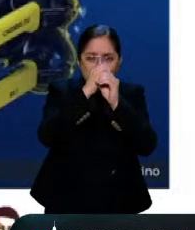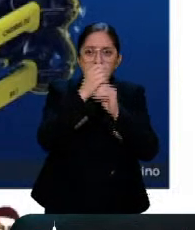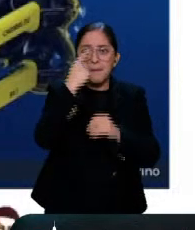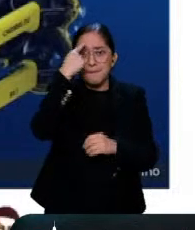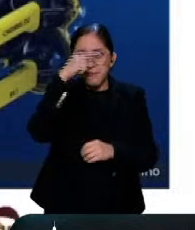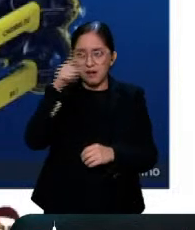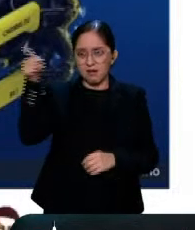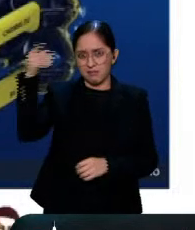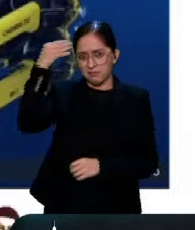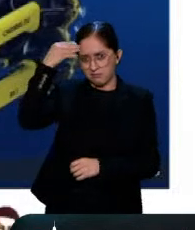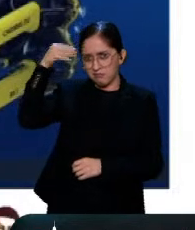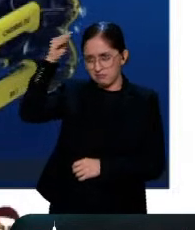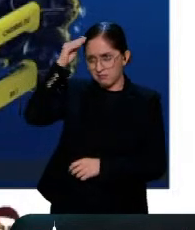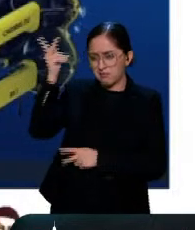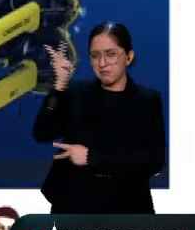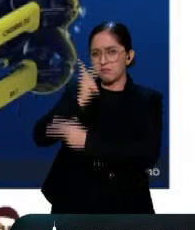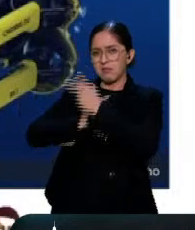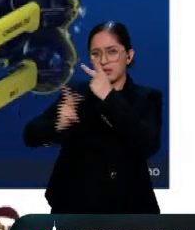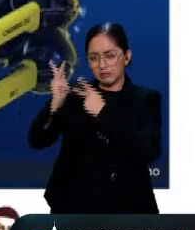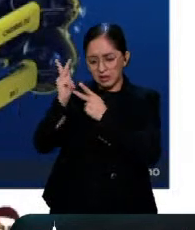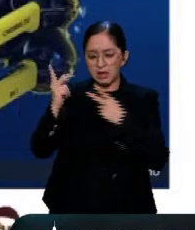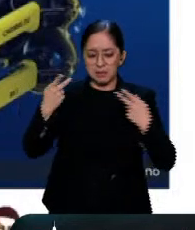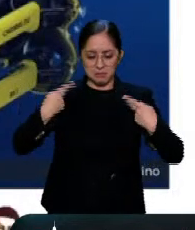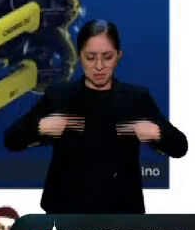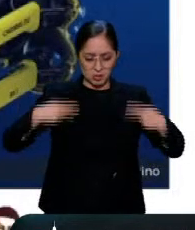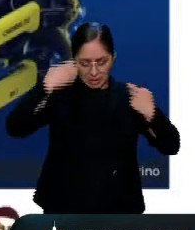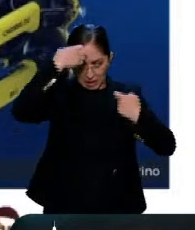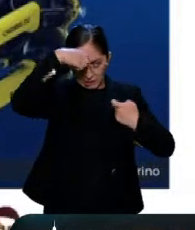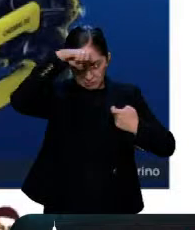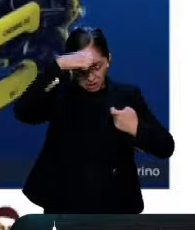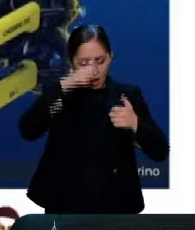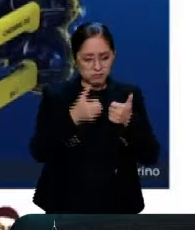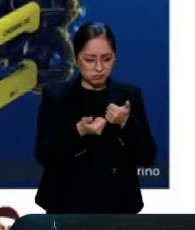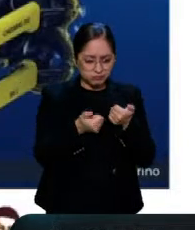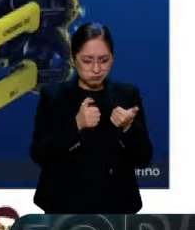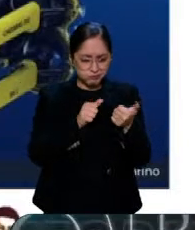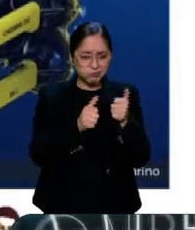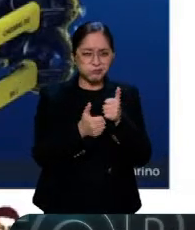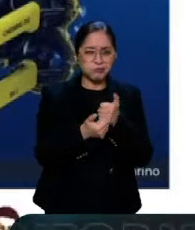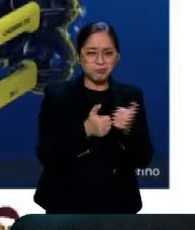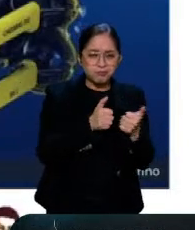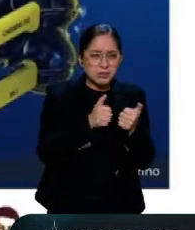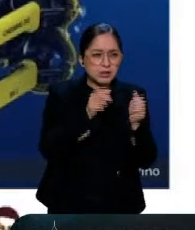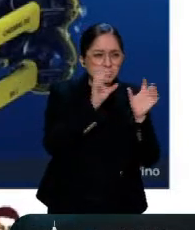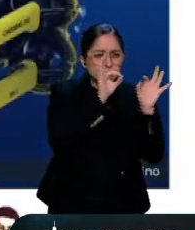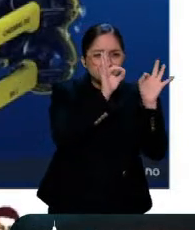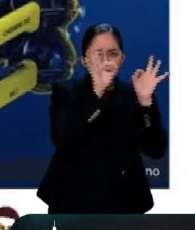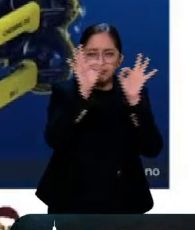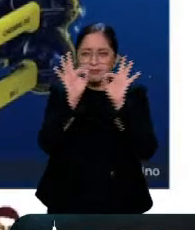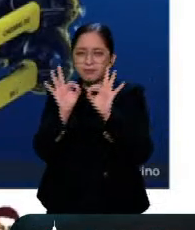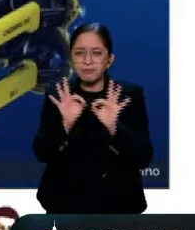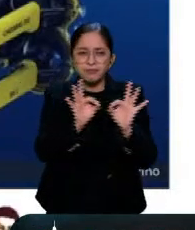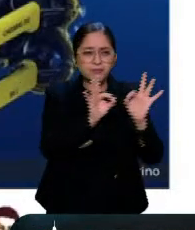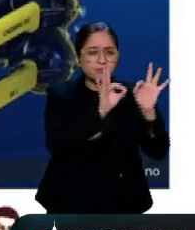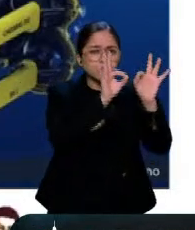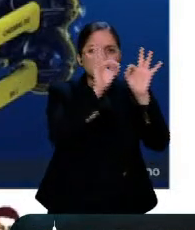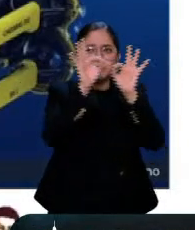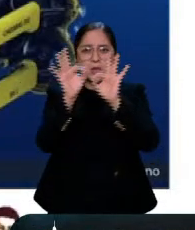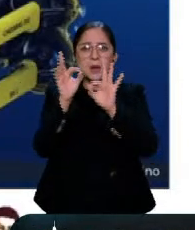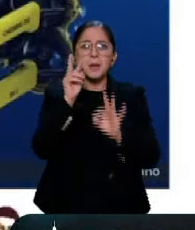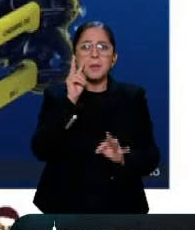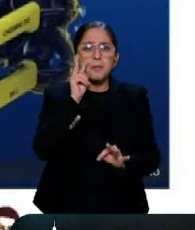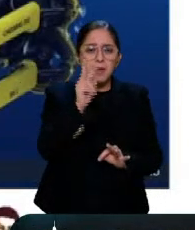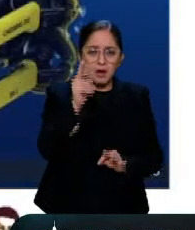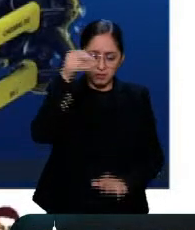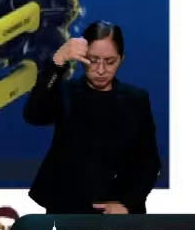especializado con este equipo, con una cámara de alta resolución y luz para grabar hasta